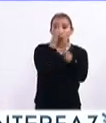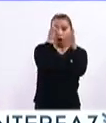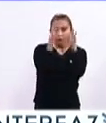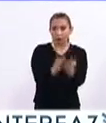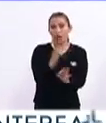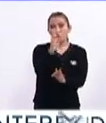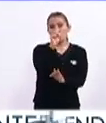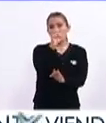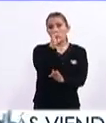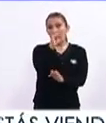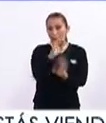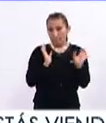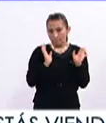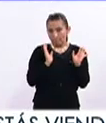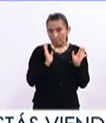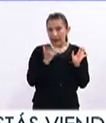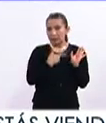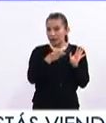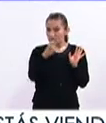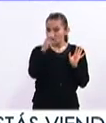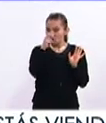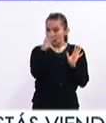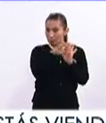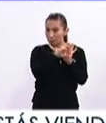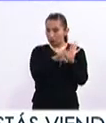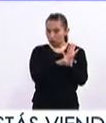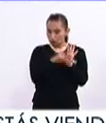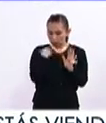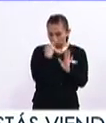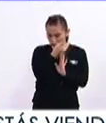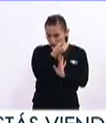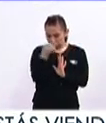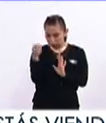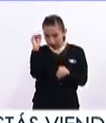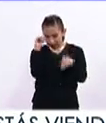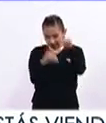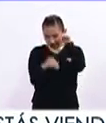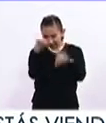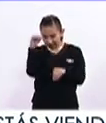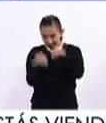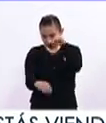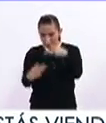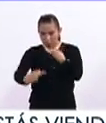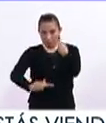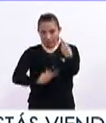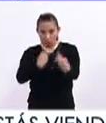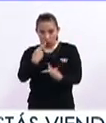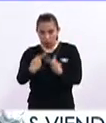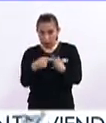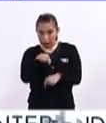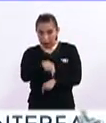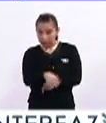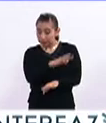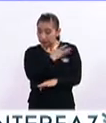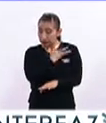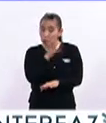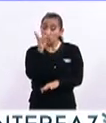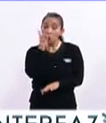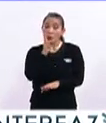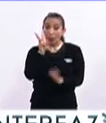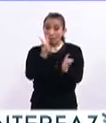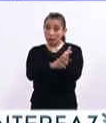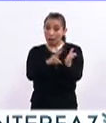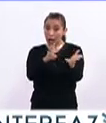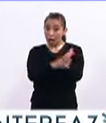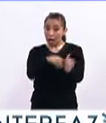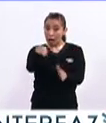oficial de la universidad y tiene todo el rigor metodológico y psicométrico en la construcción de reactivos. Tenemos toda la evidencia de